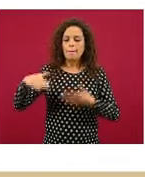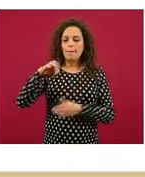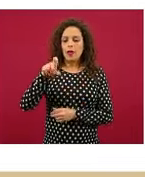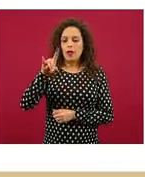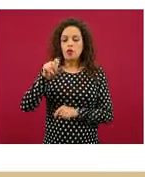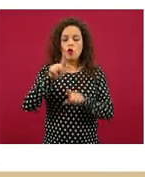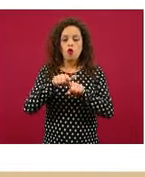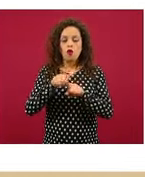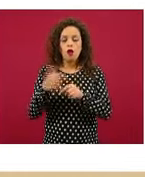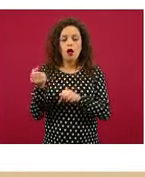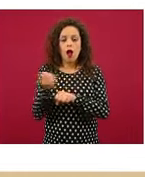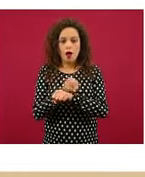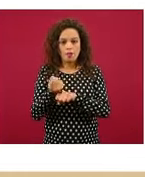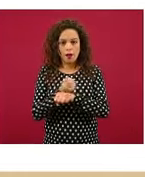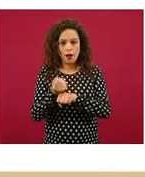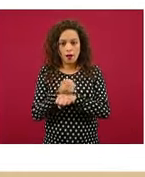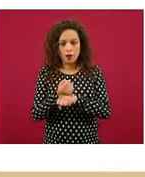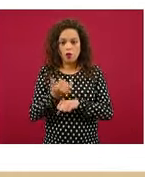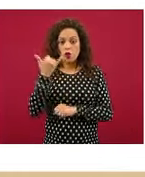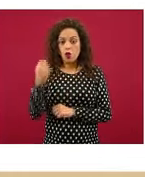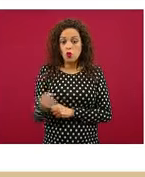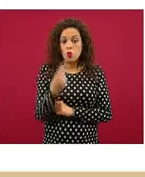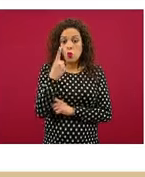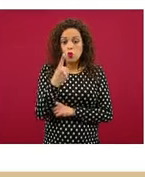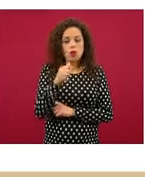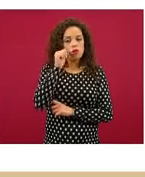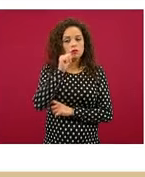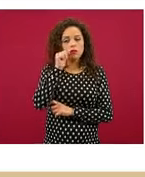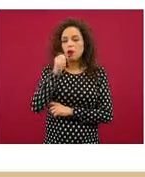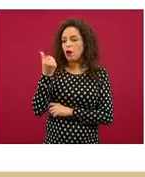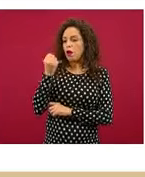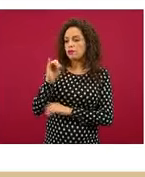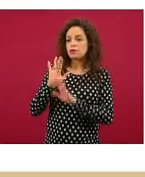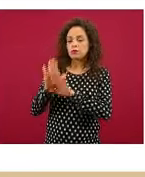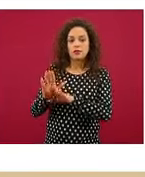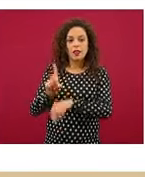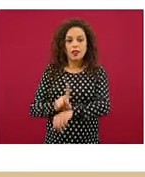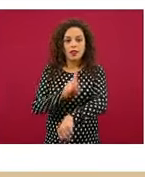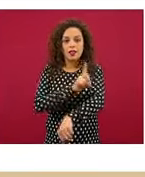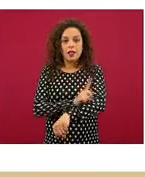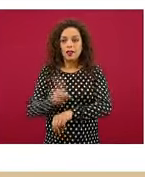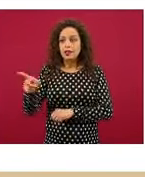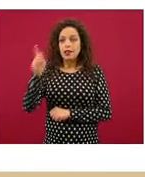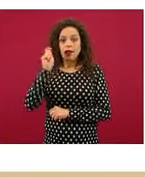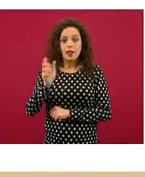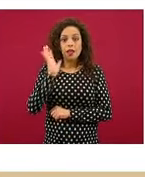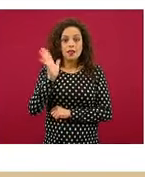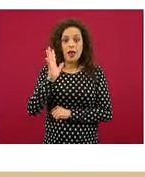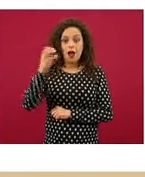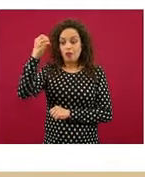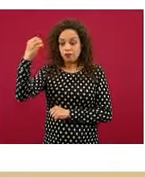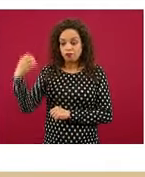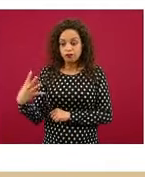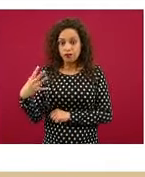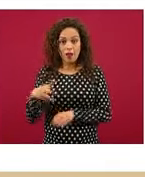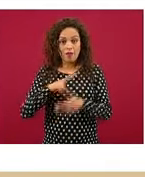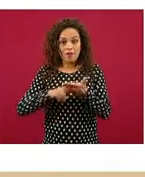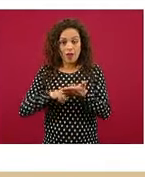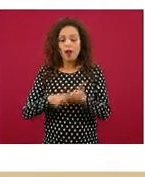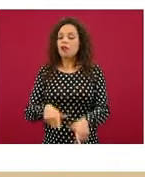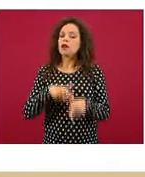color amarillo, y una entidad, que es la que siempre hemos tenido desde que logró ese nivel de riesgo bajo, pues se mantiene